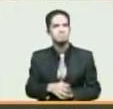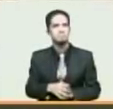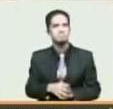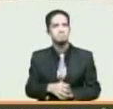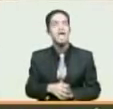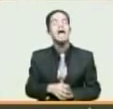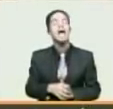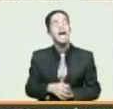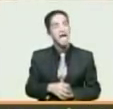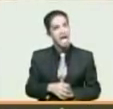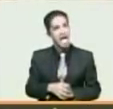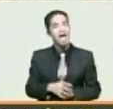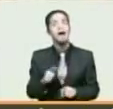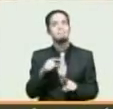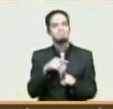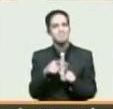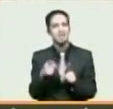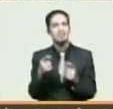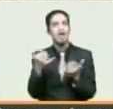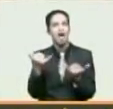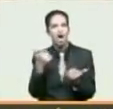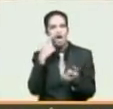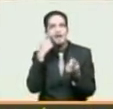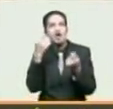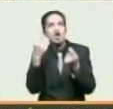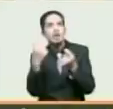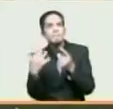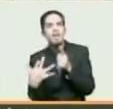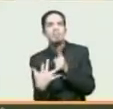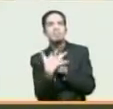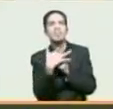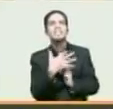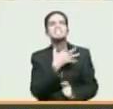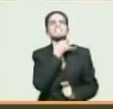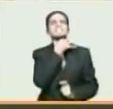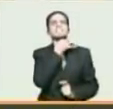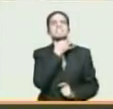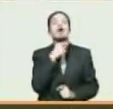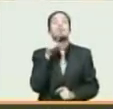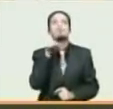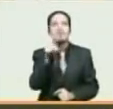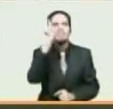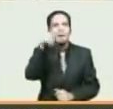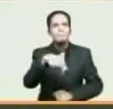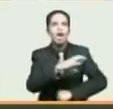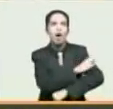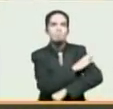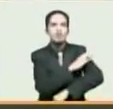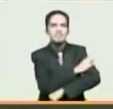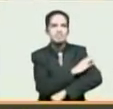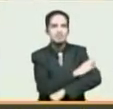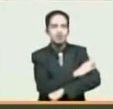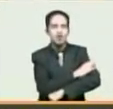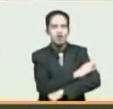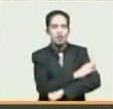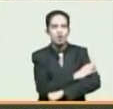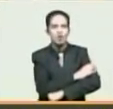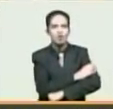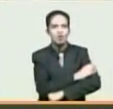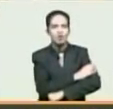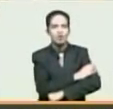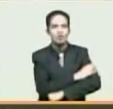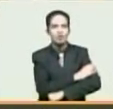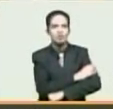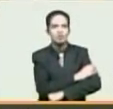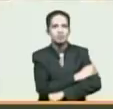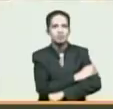Ah, pero la guerra económica ahora lo está afectando a usted, señor opositor, que se hace llamar clase media.